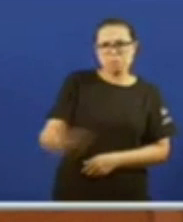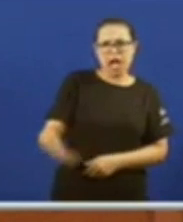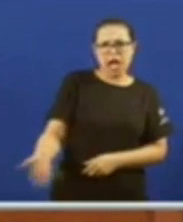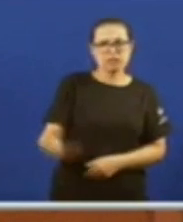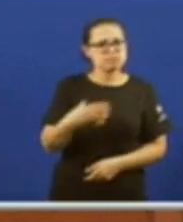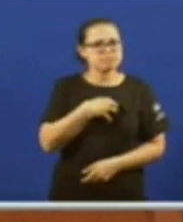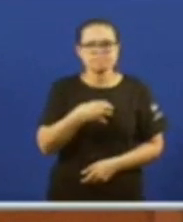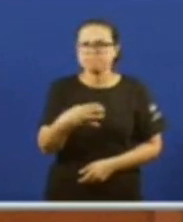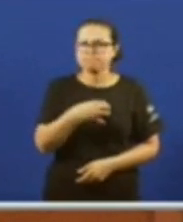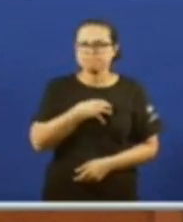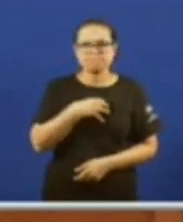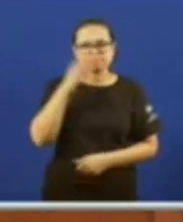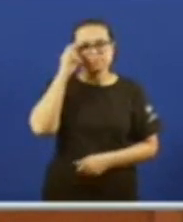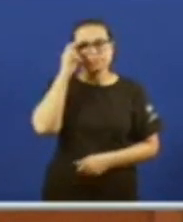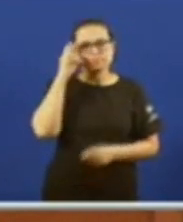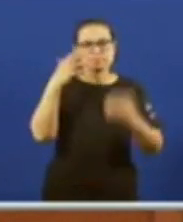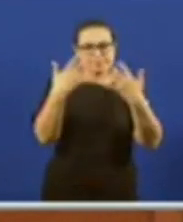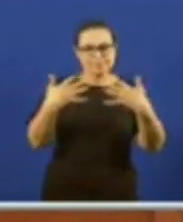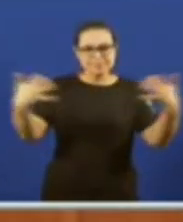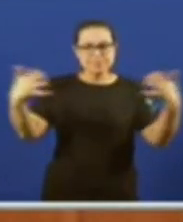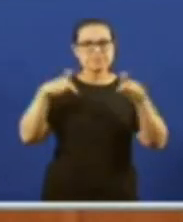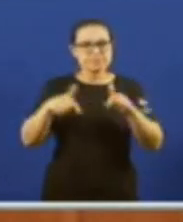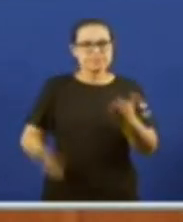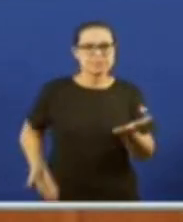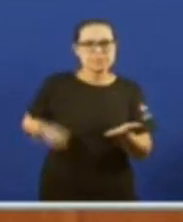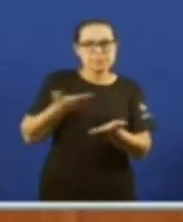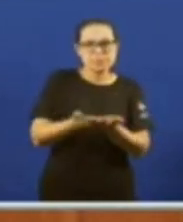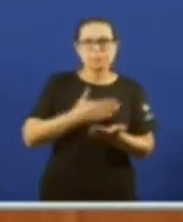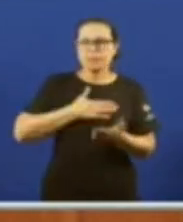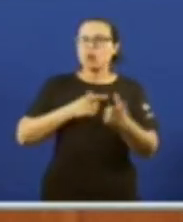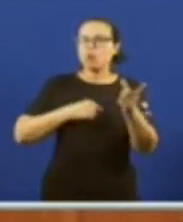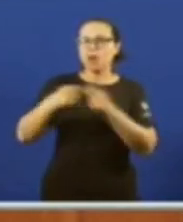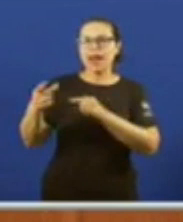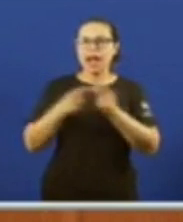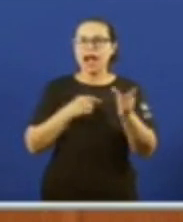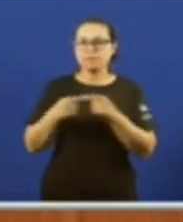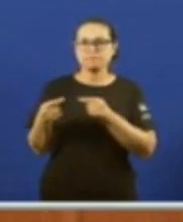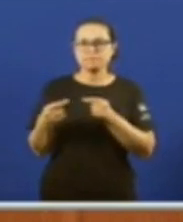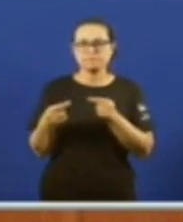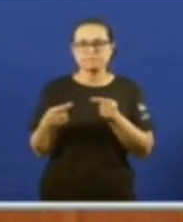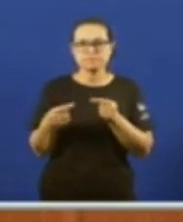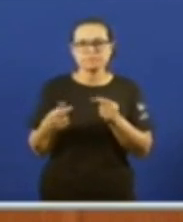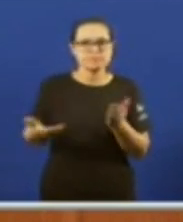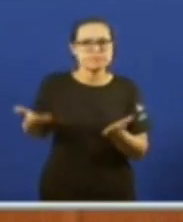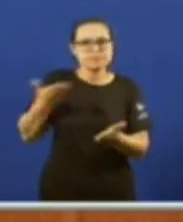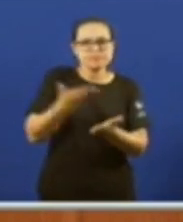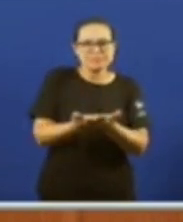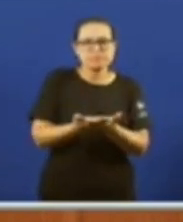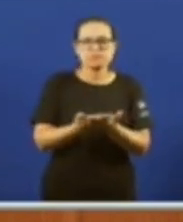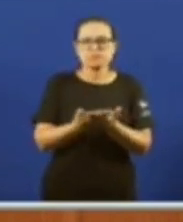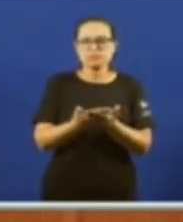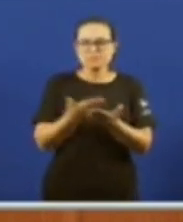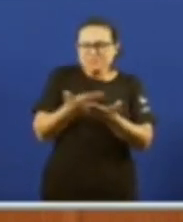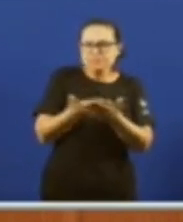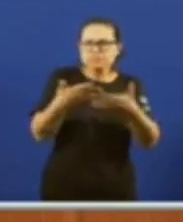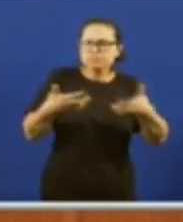nada. Neste mismo pleno vai debaterse unha iniciativa do BNG que propoñamos o mínimo que nos queremos que hai que facer